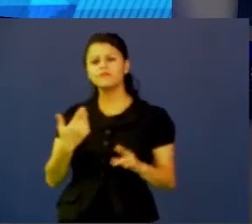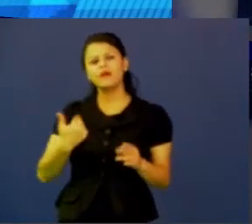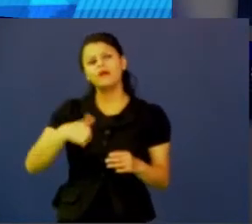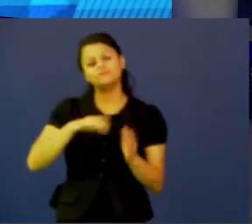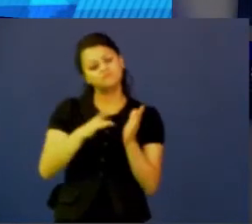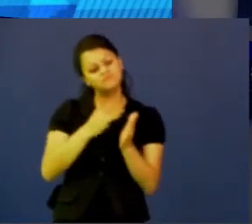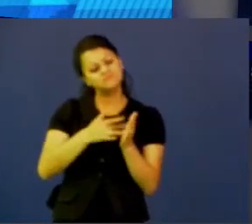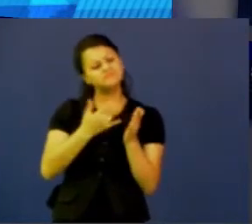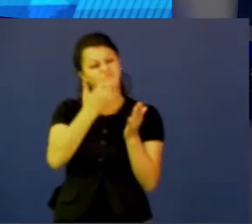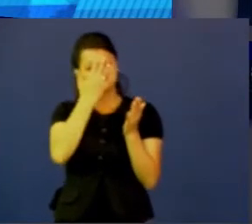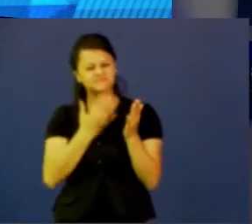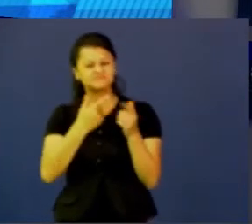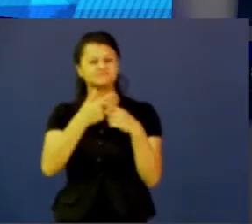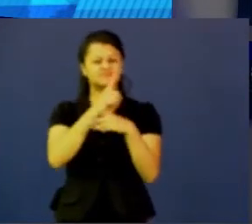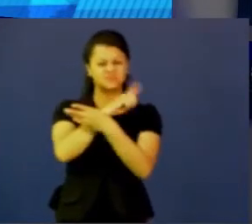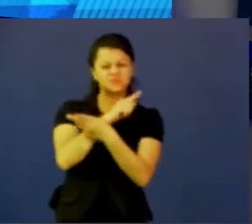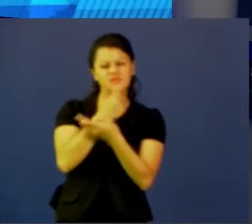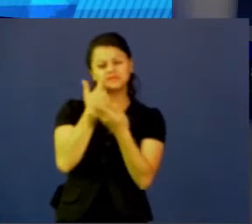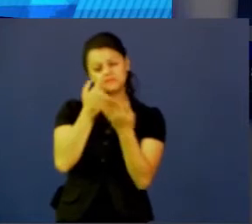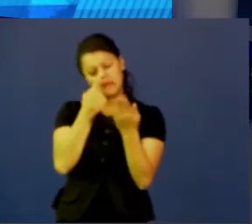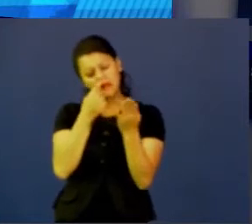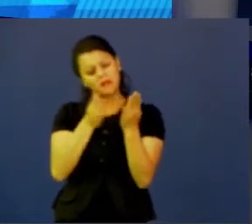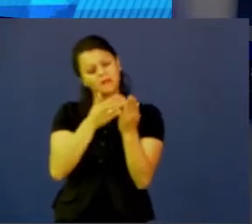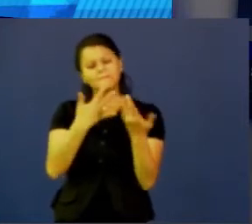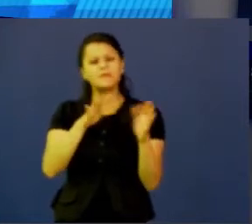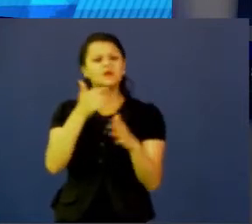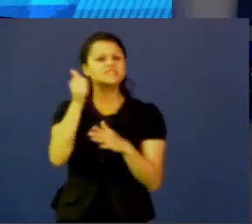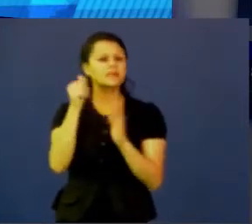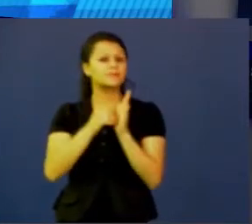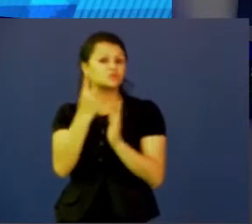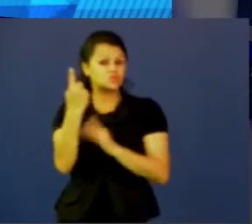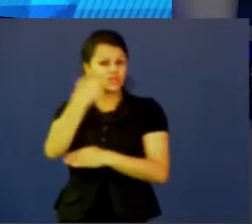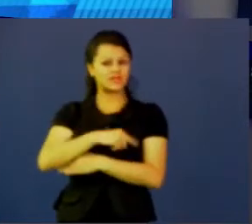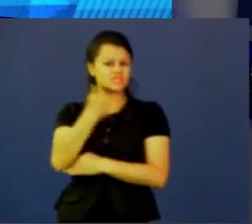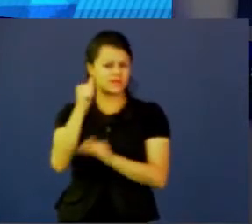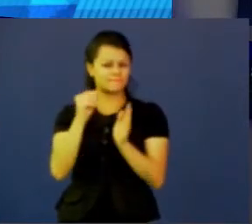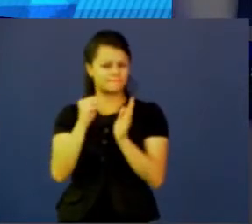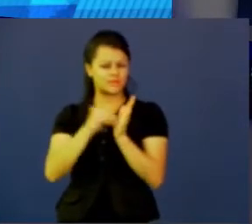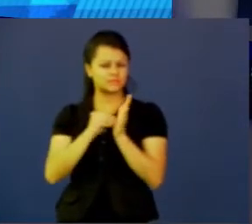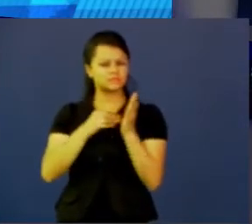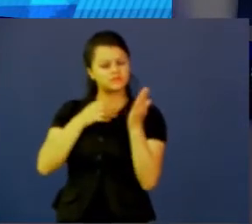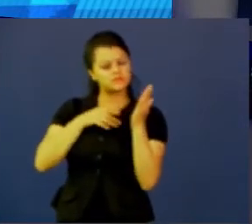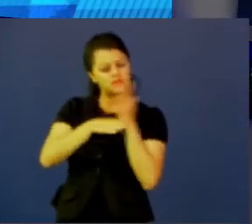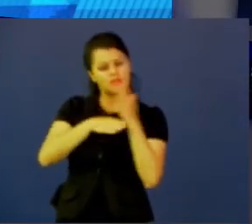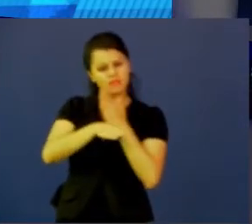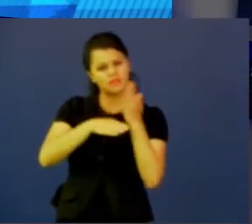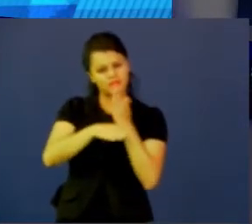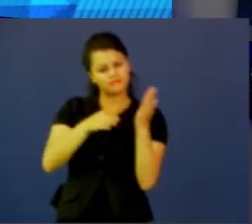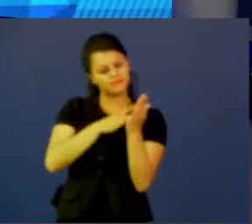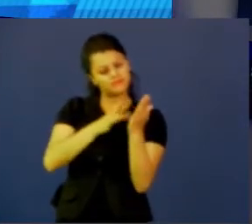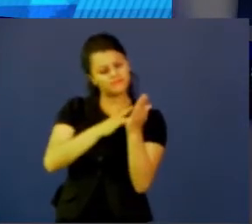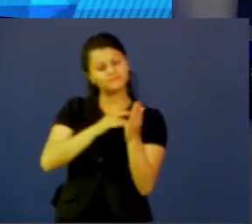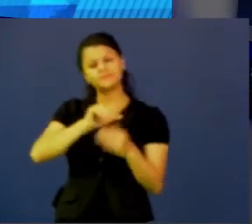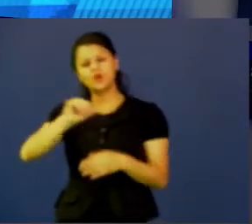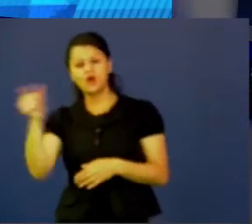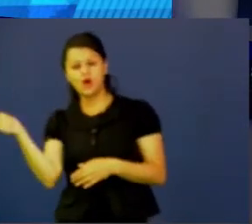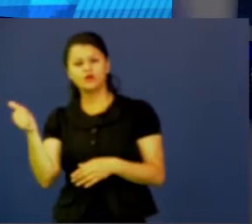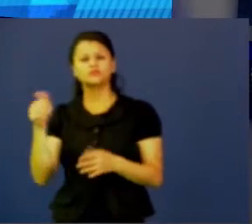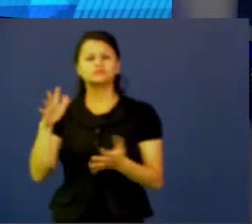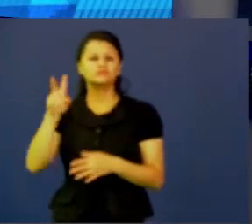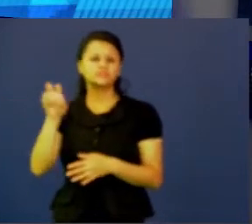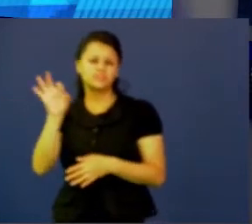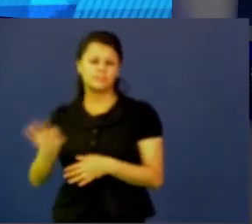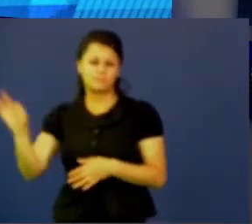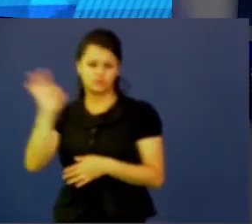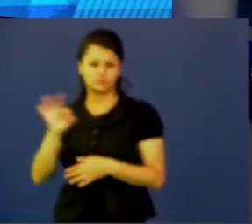pues alrededor de unas 10 veces al día, pero luego hubo otra porción de colombianos, yo diría que sinceros, un 7% que nos dijo